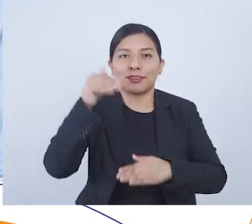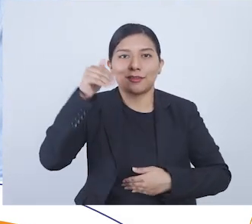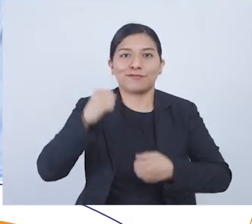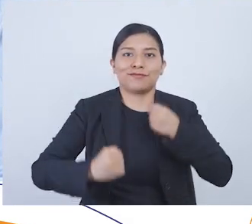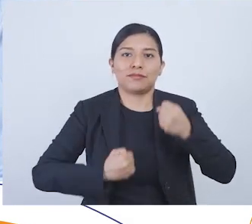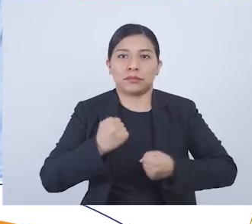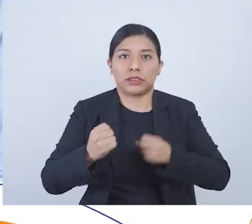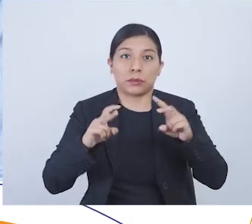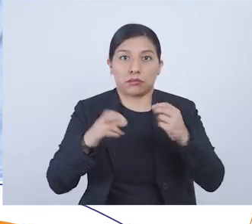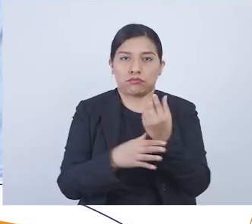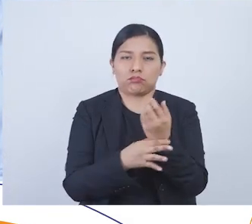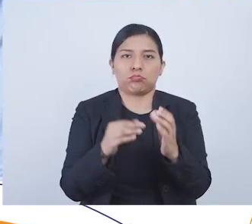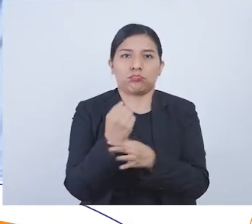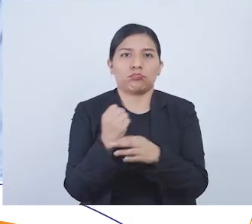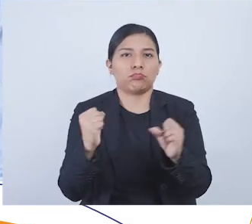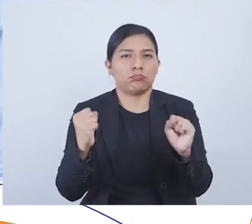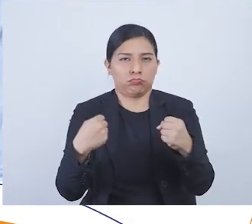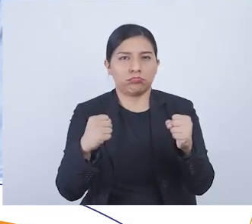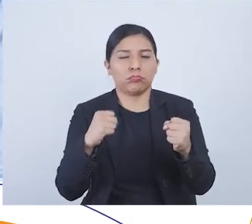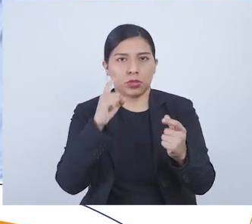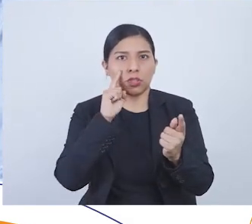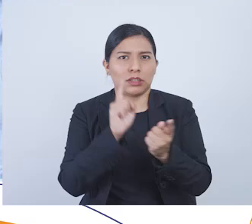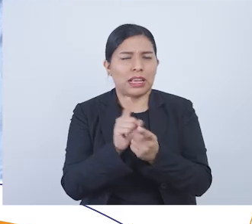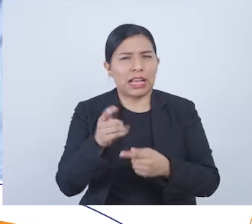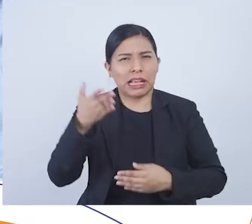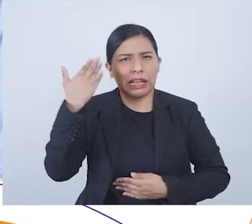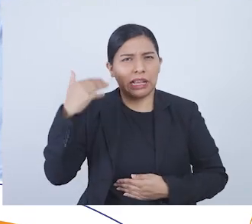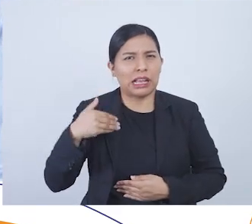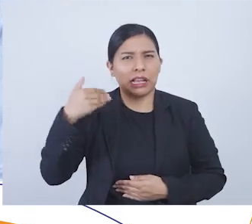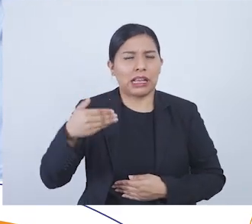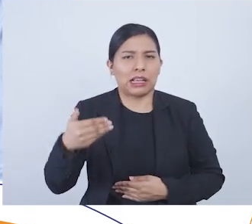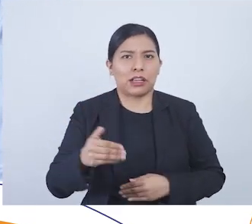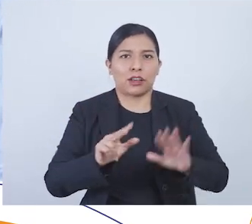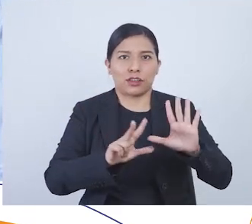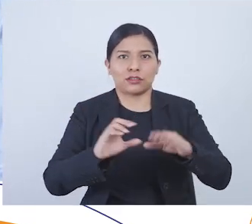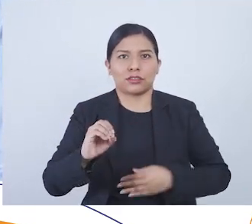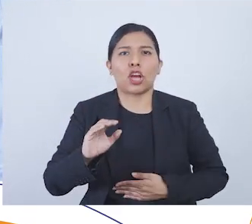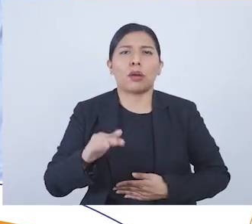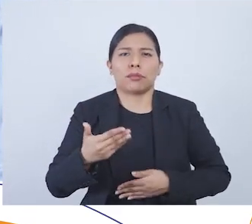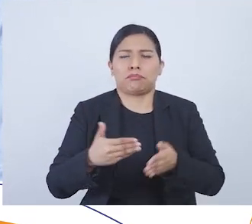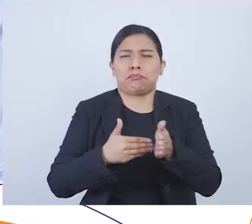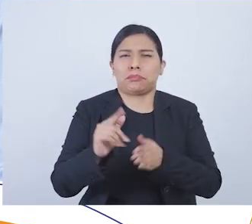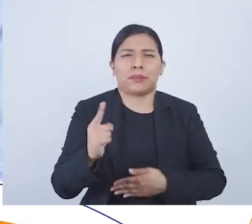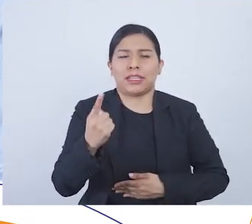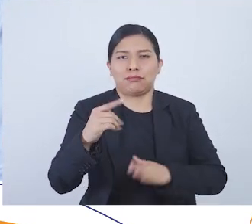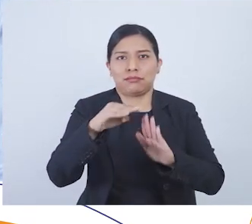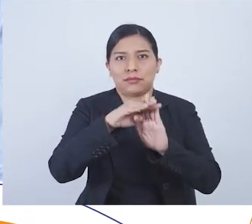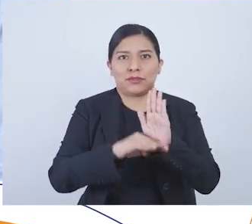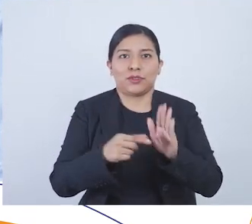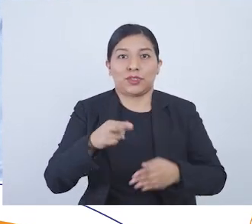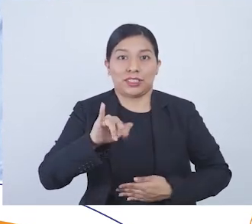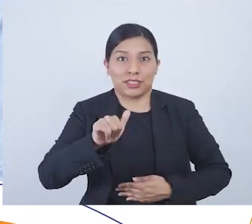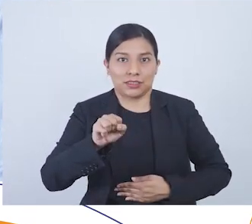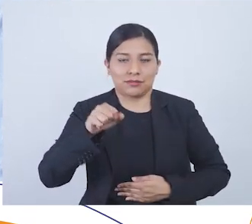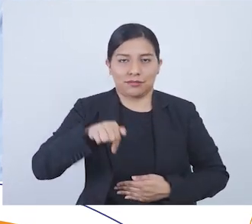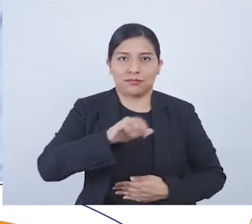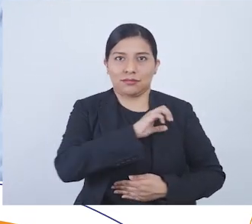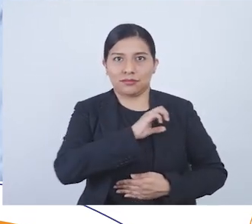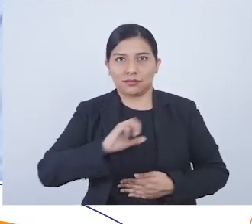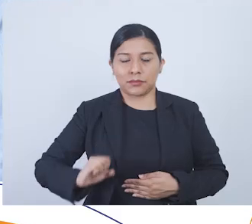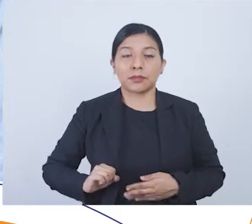parte de la psicomotricidad allá por los años 80 y cómo se generan las primeras guías en El Salvador. A continuación